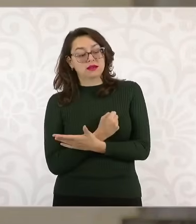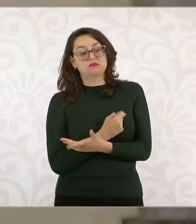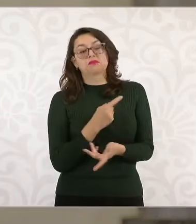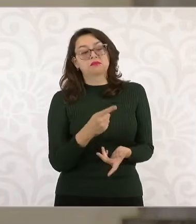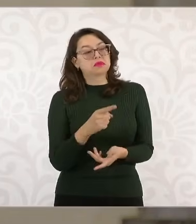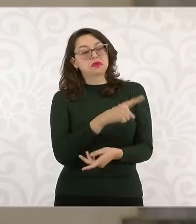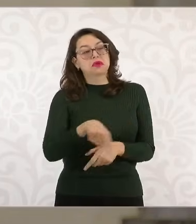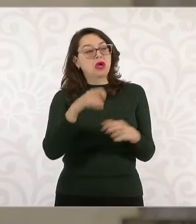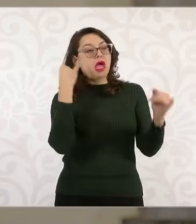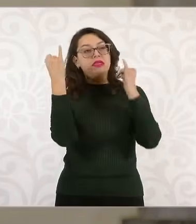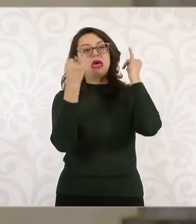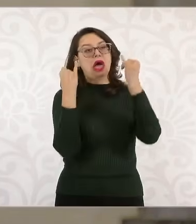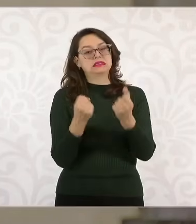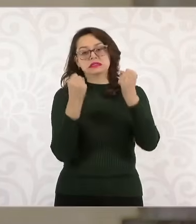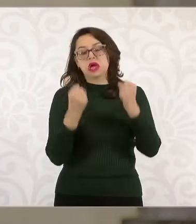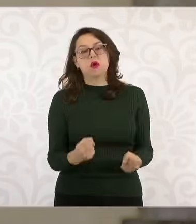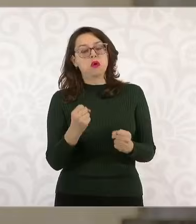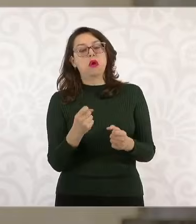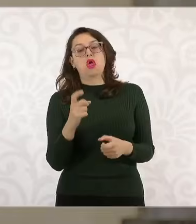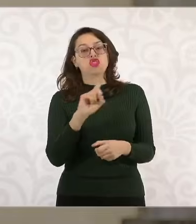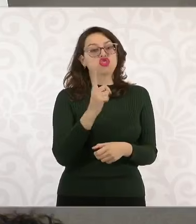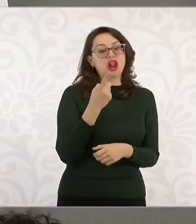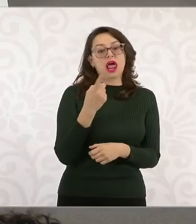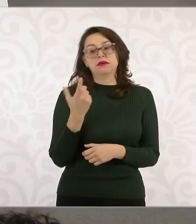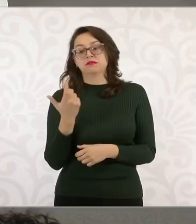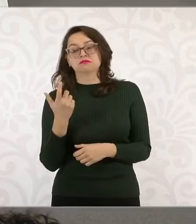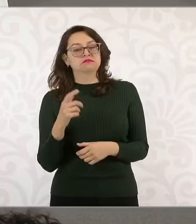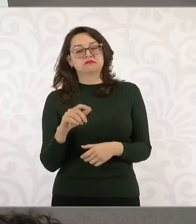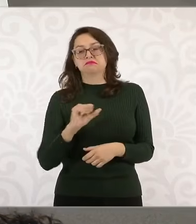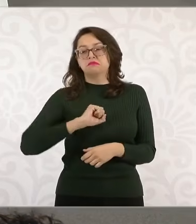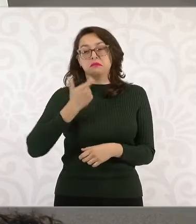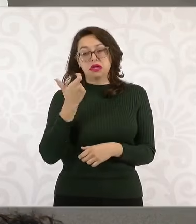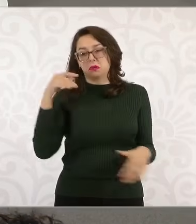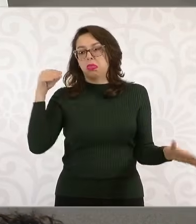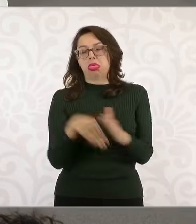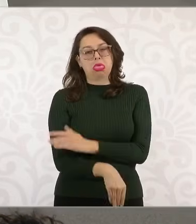dólar por el orden de los 25, 27 pesos. ¿Qué pasó ahí?